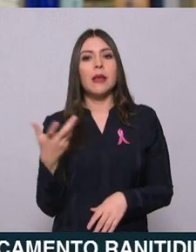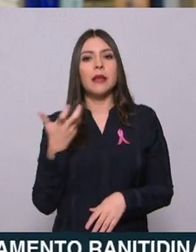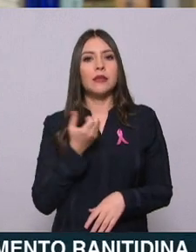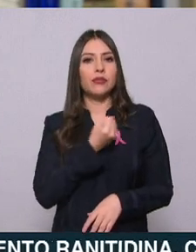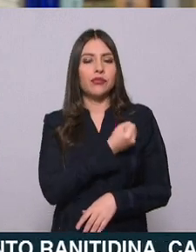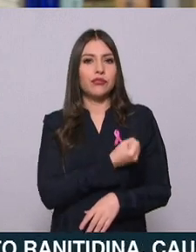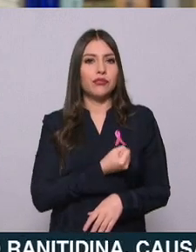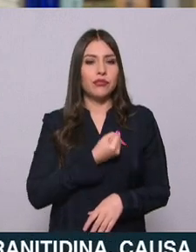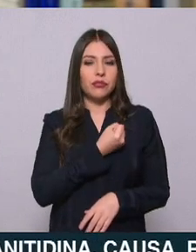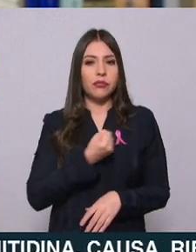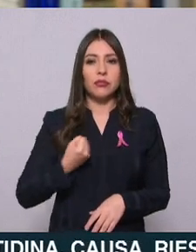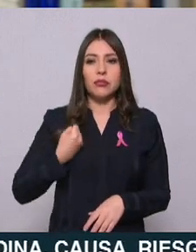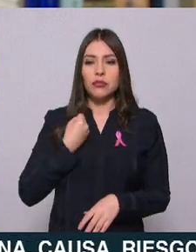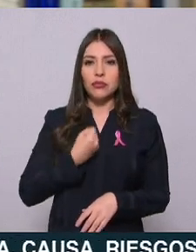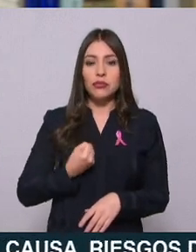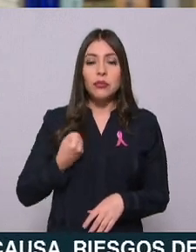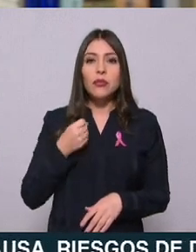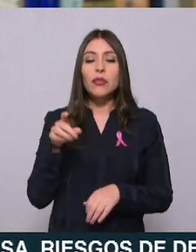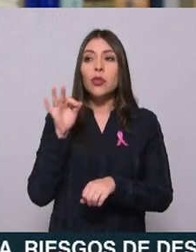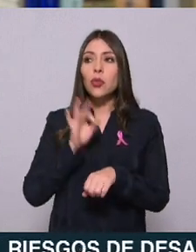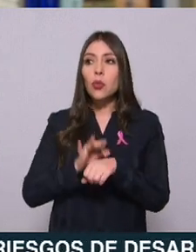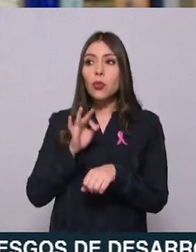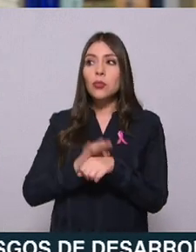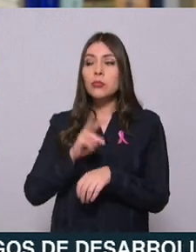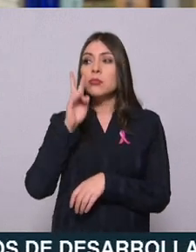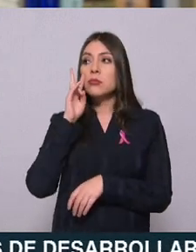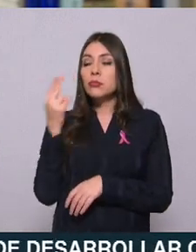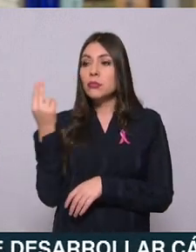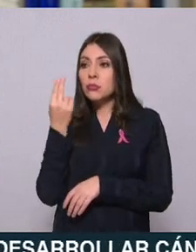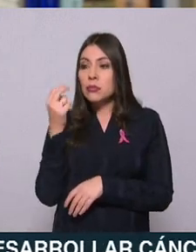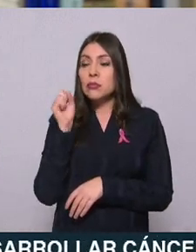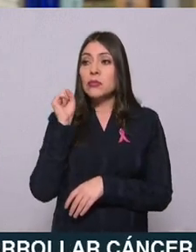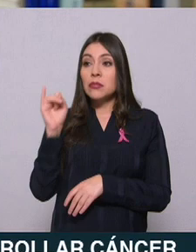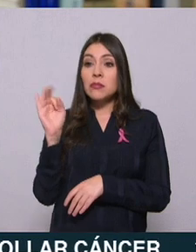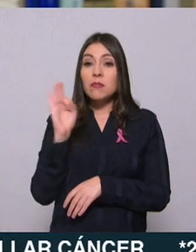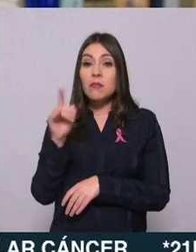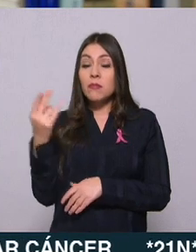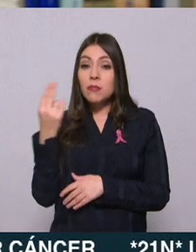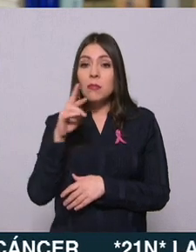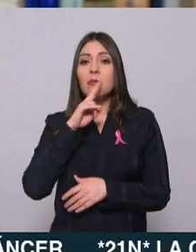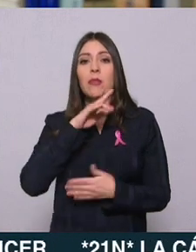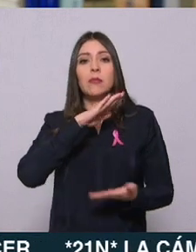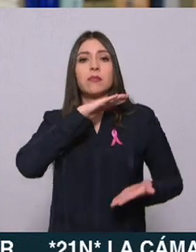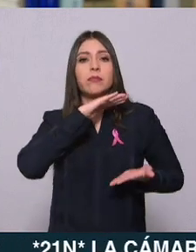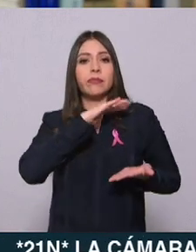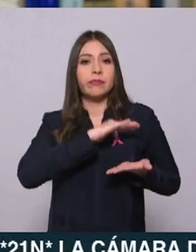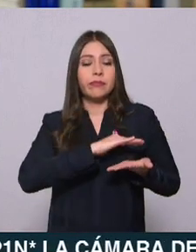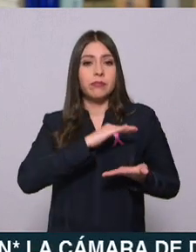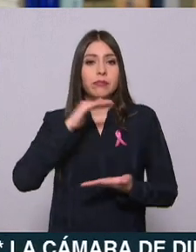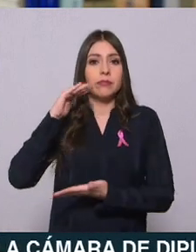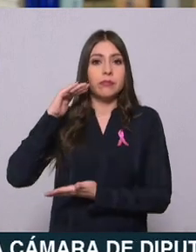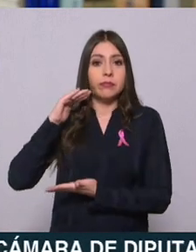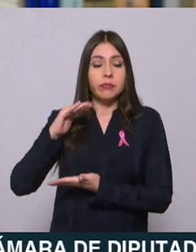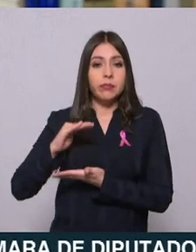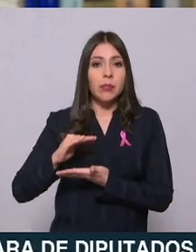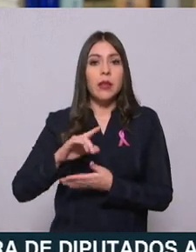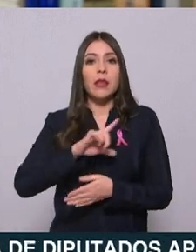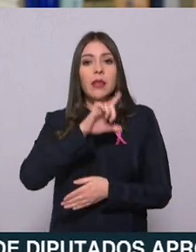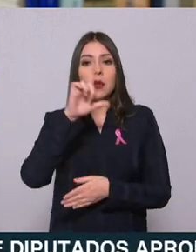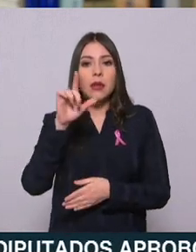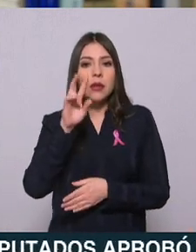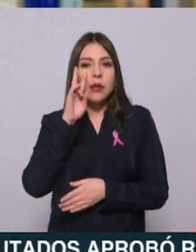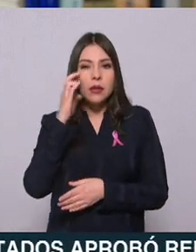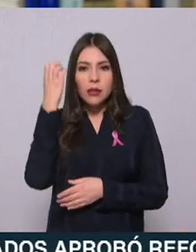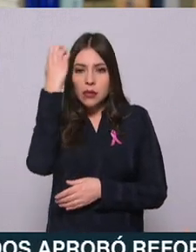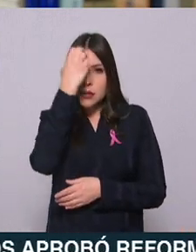que el especialista así lo requiera, se realiza una mastografía. Y al realizar esto, se toma la muestra,